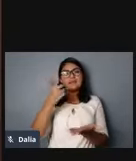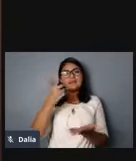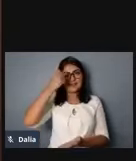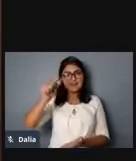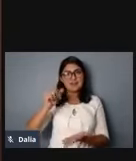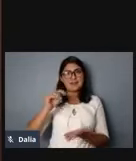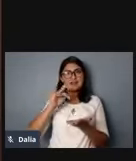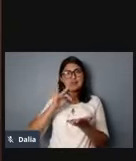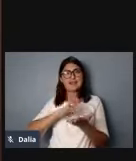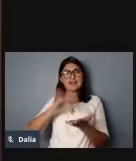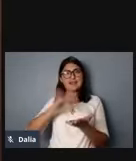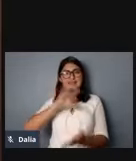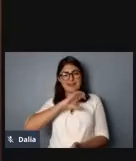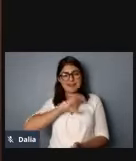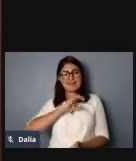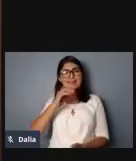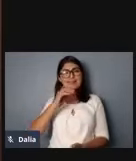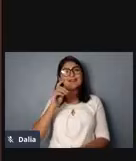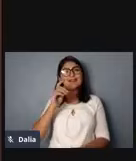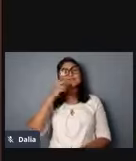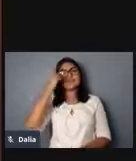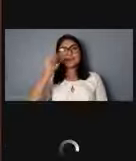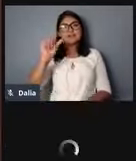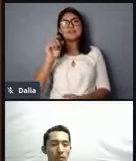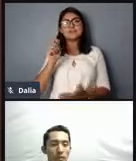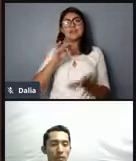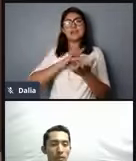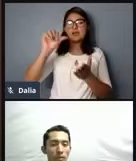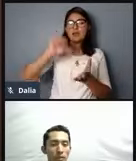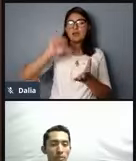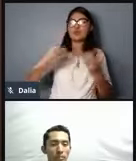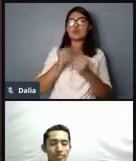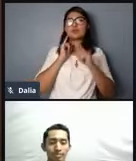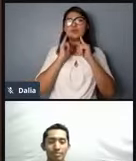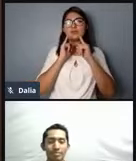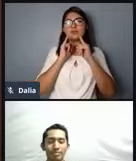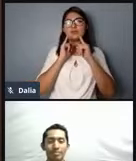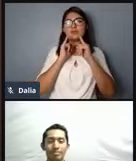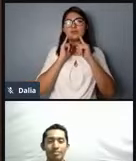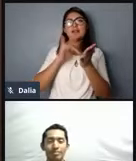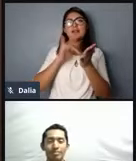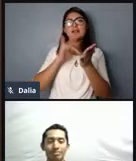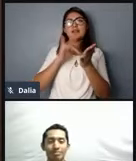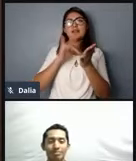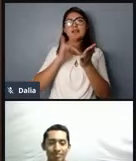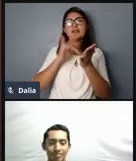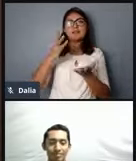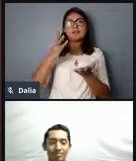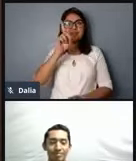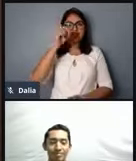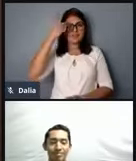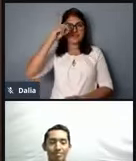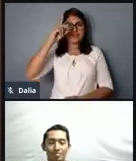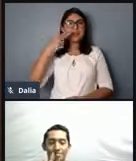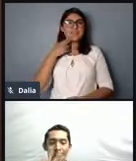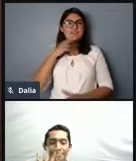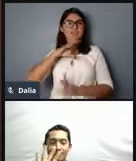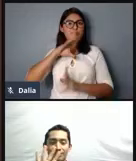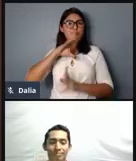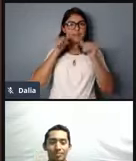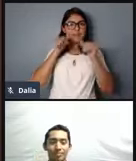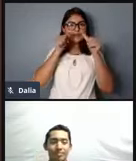Gracias por estar aquí con nosotros. Agradezco mucho a David, que se quedó toda la charla. Muchas gracias, David,